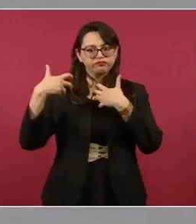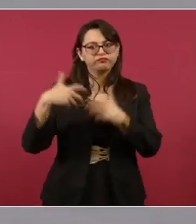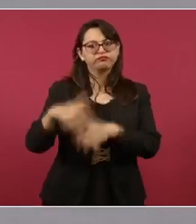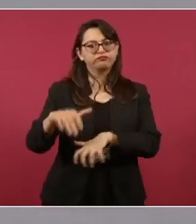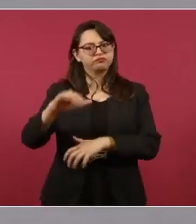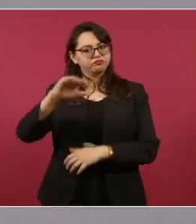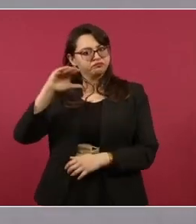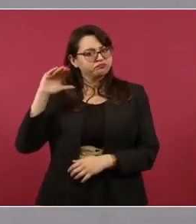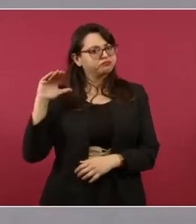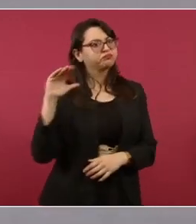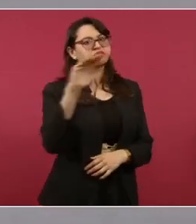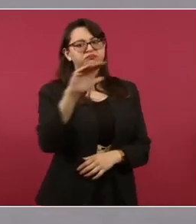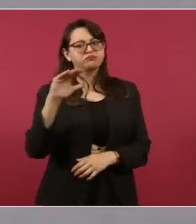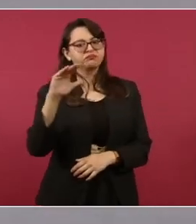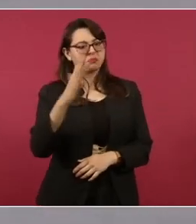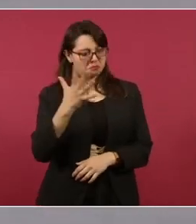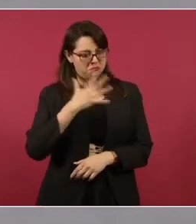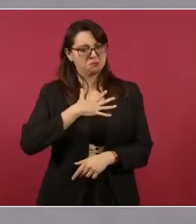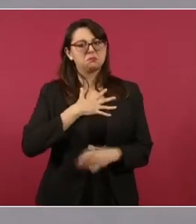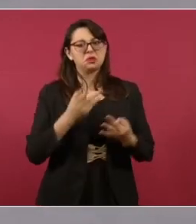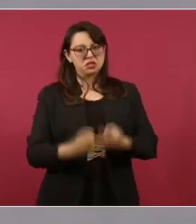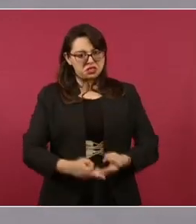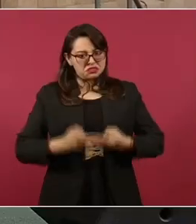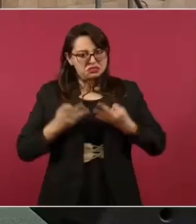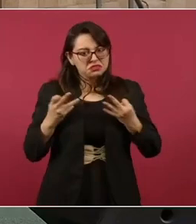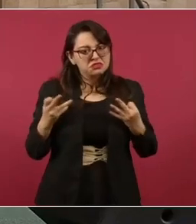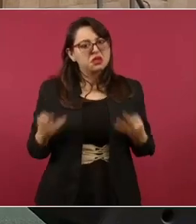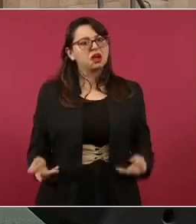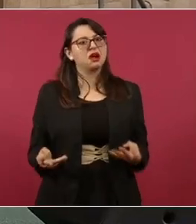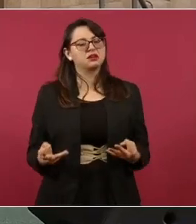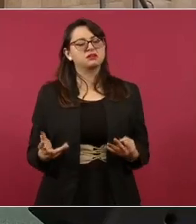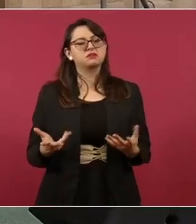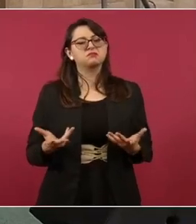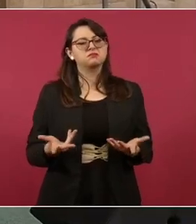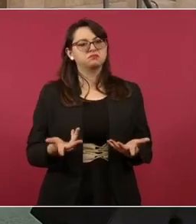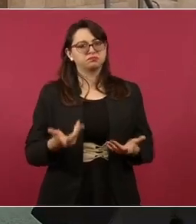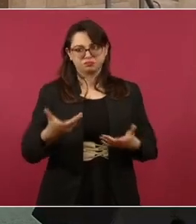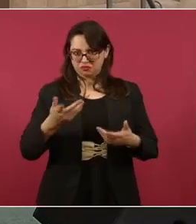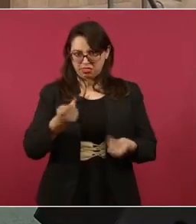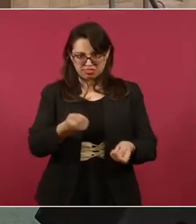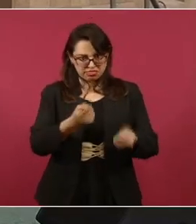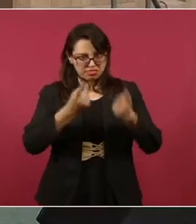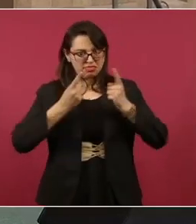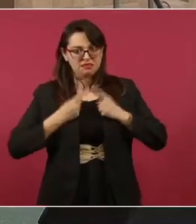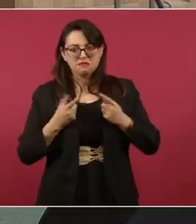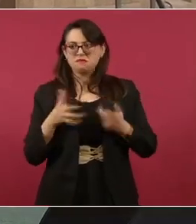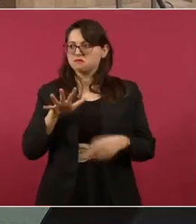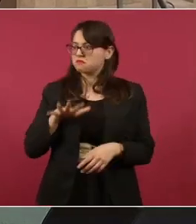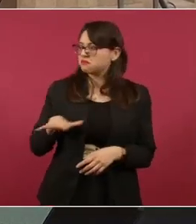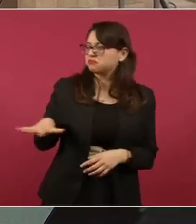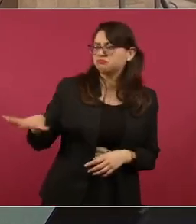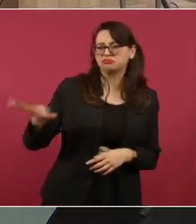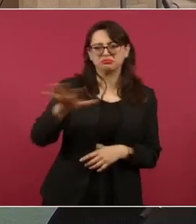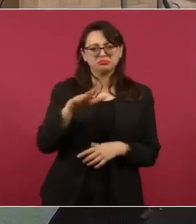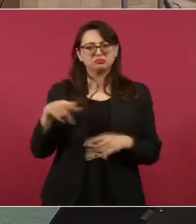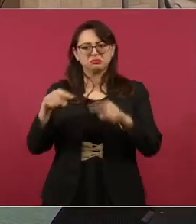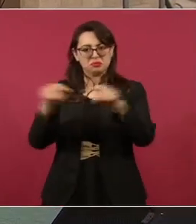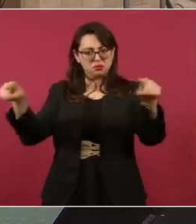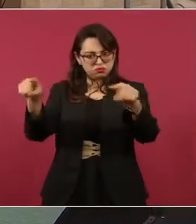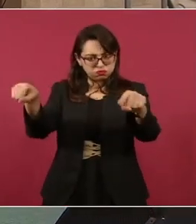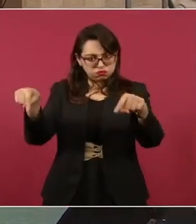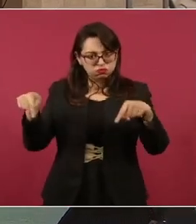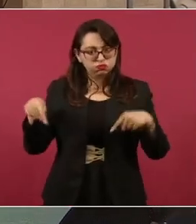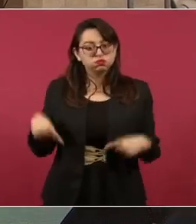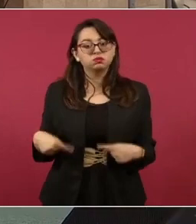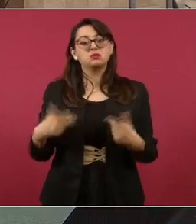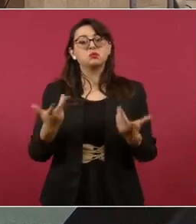solicitando que se les dotara de tierras mediante la expropiación de latifundios o por la